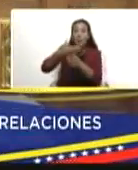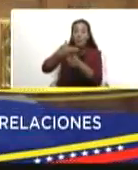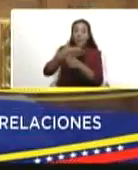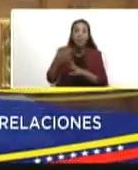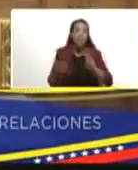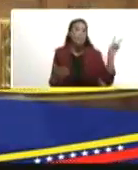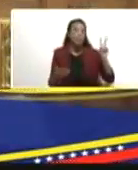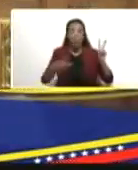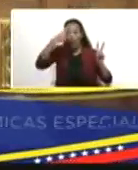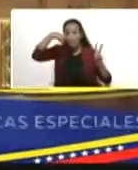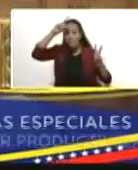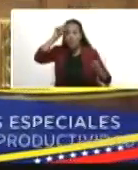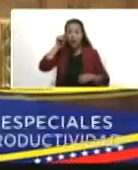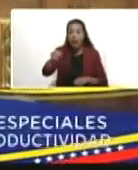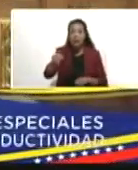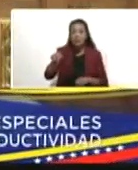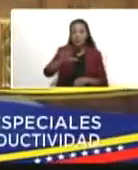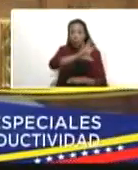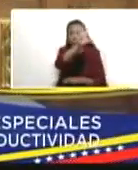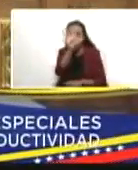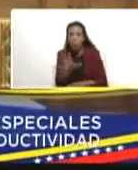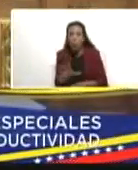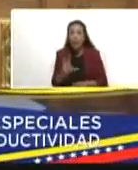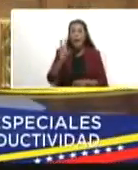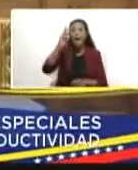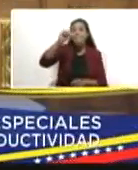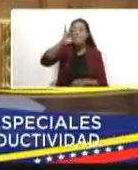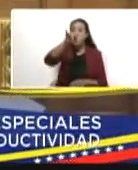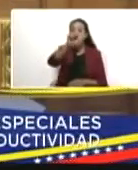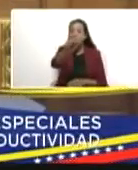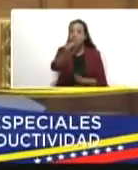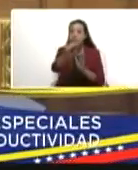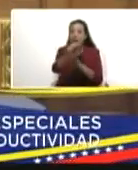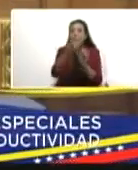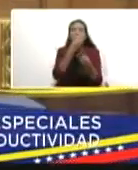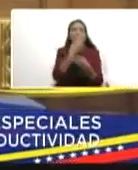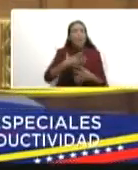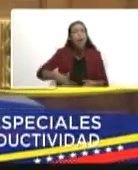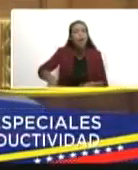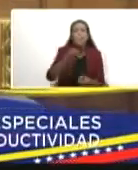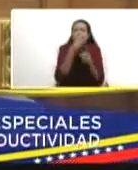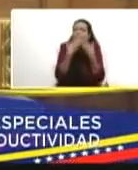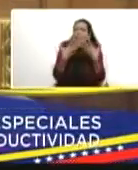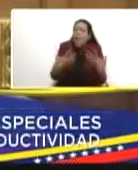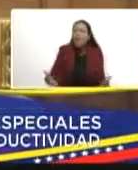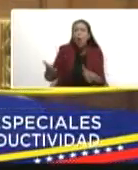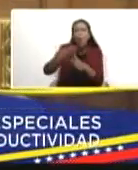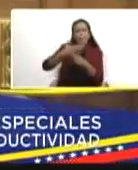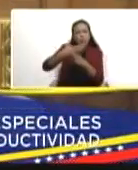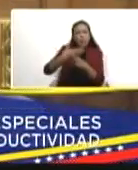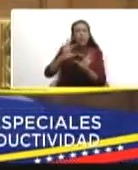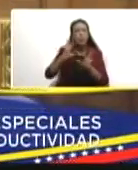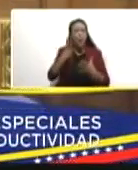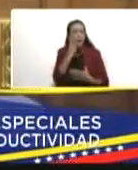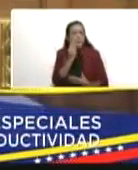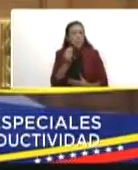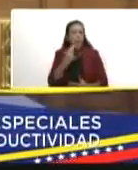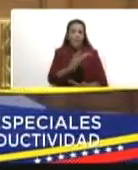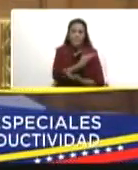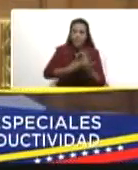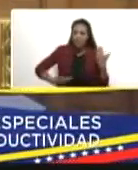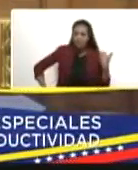allí estuvimos en la Zona Maya de Palenque hermosa zona Compartiendo con los